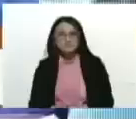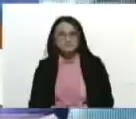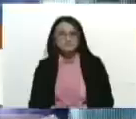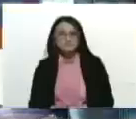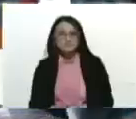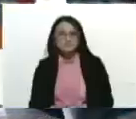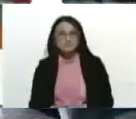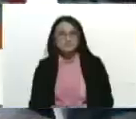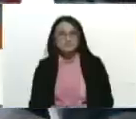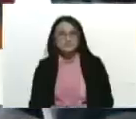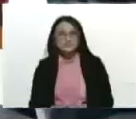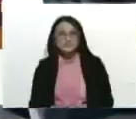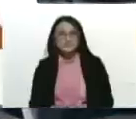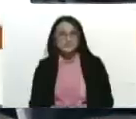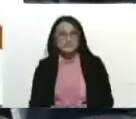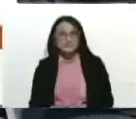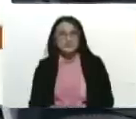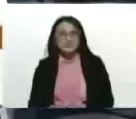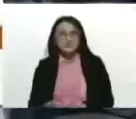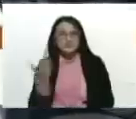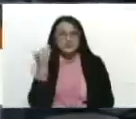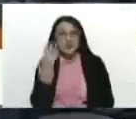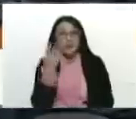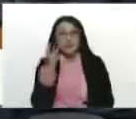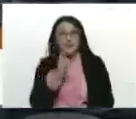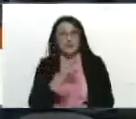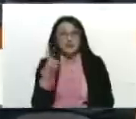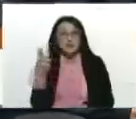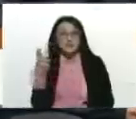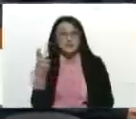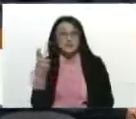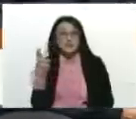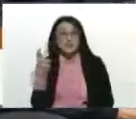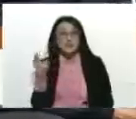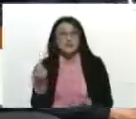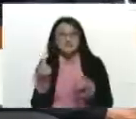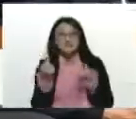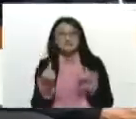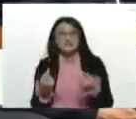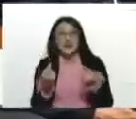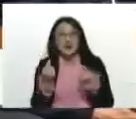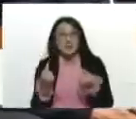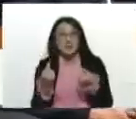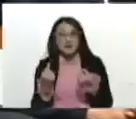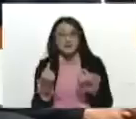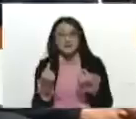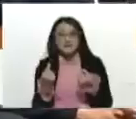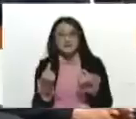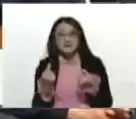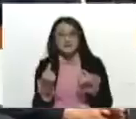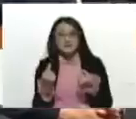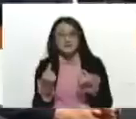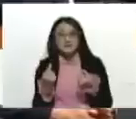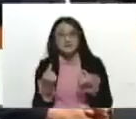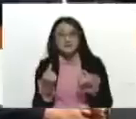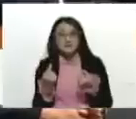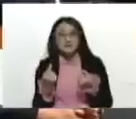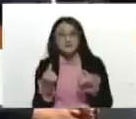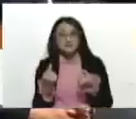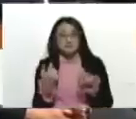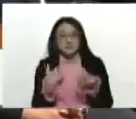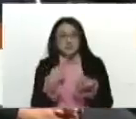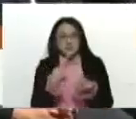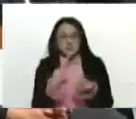y en la cuarta República jamás jamás esto lo podemos decir